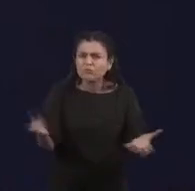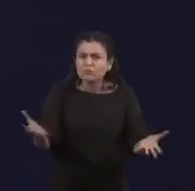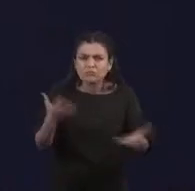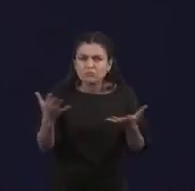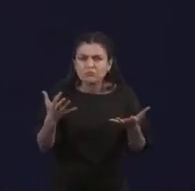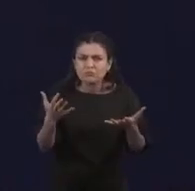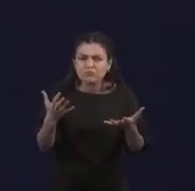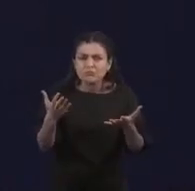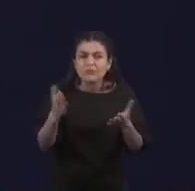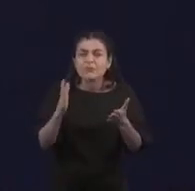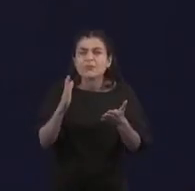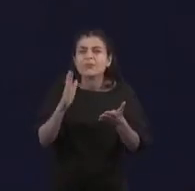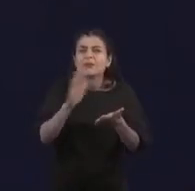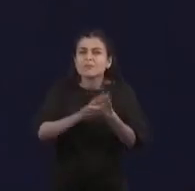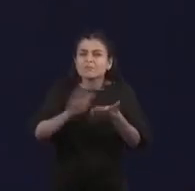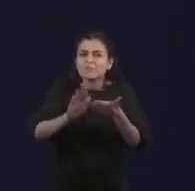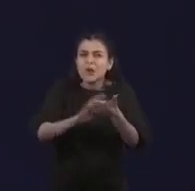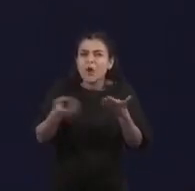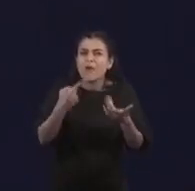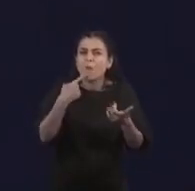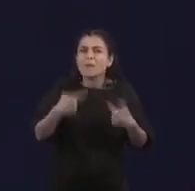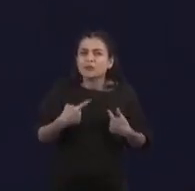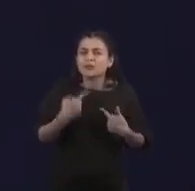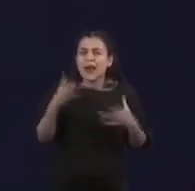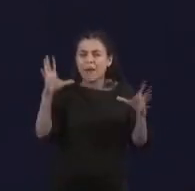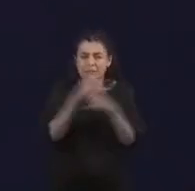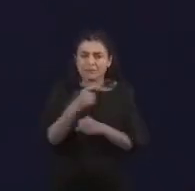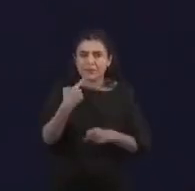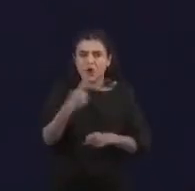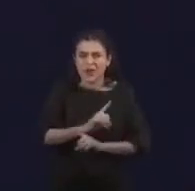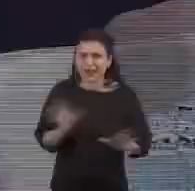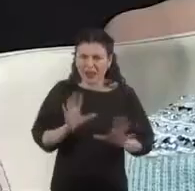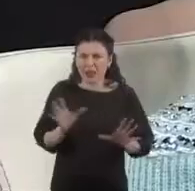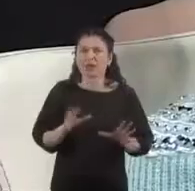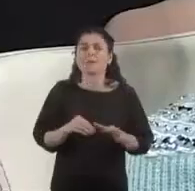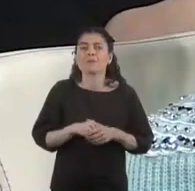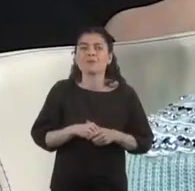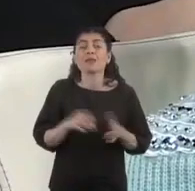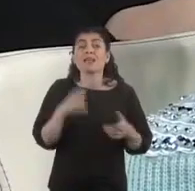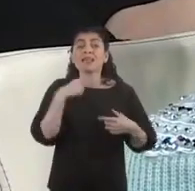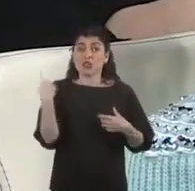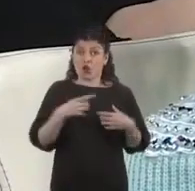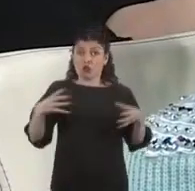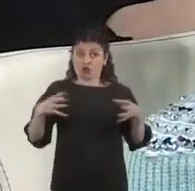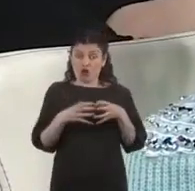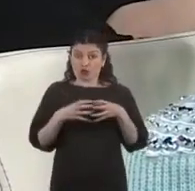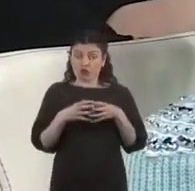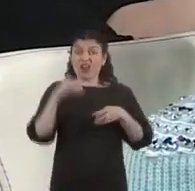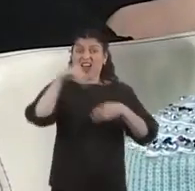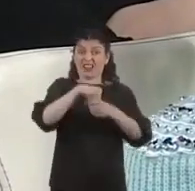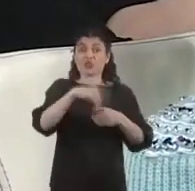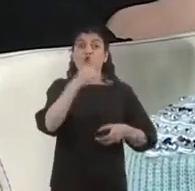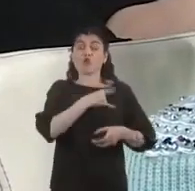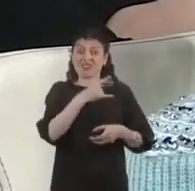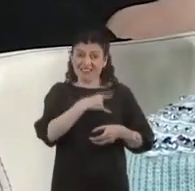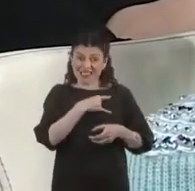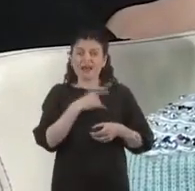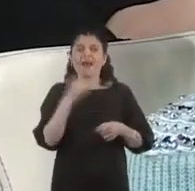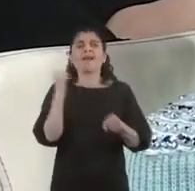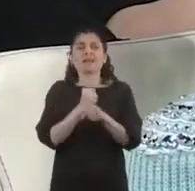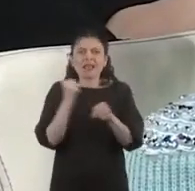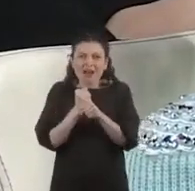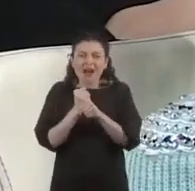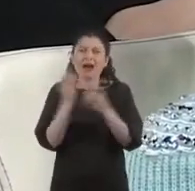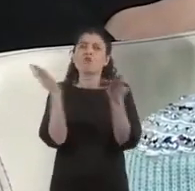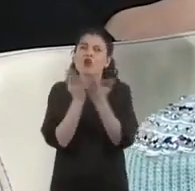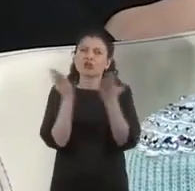Te pido por favor que me amplíes un poco más la pregunta. Dale. Para poderte responder con precisión. Nosotros dentro de la universidad estamos haciendo un estudio